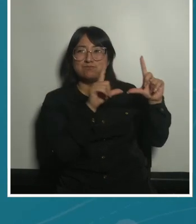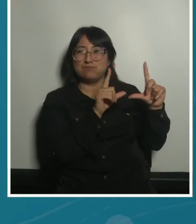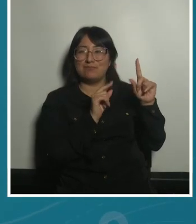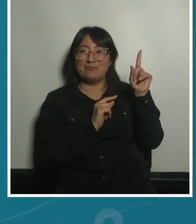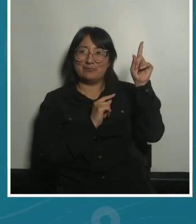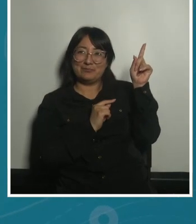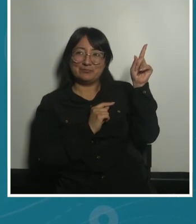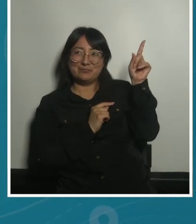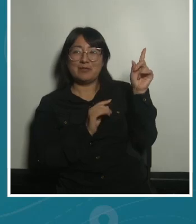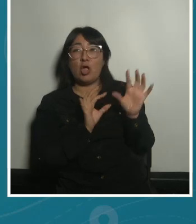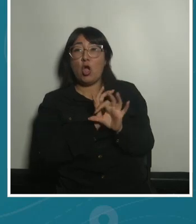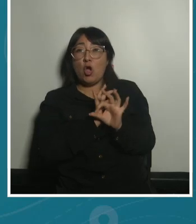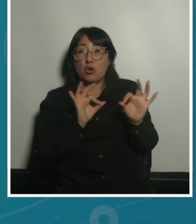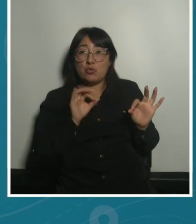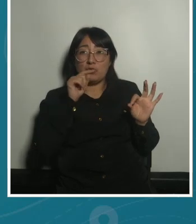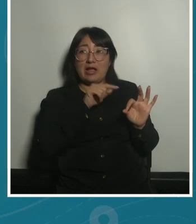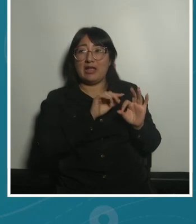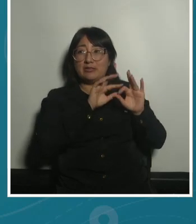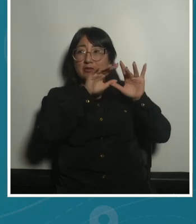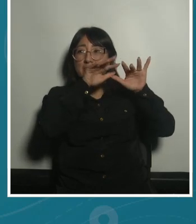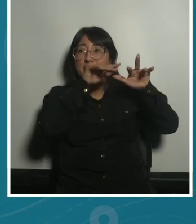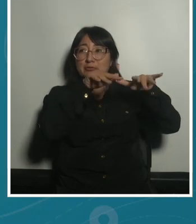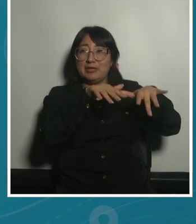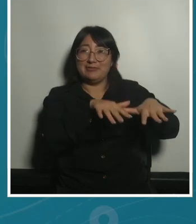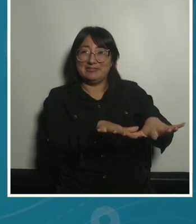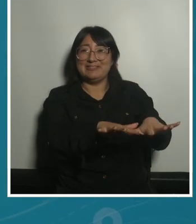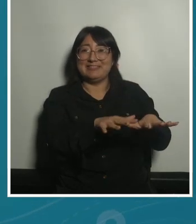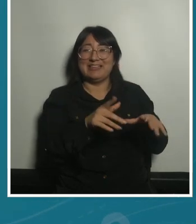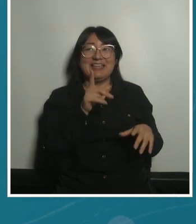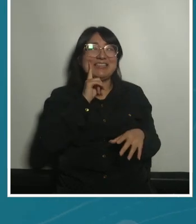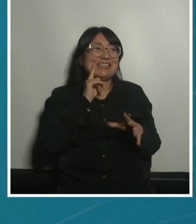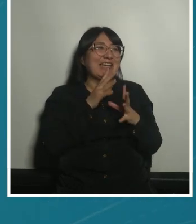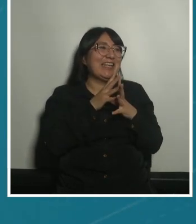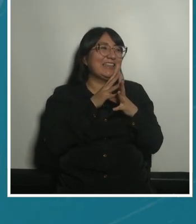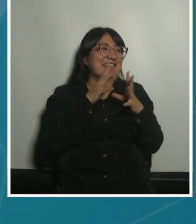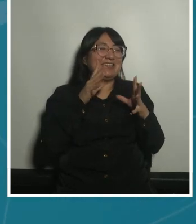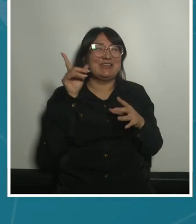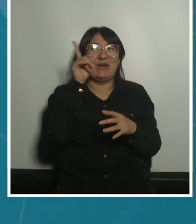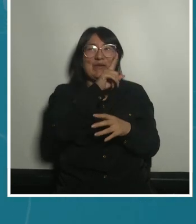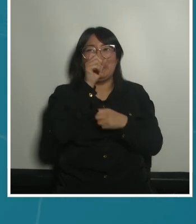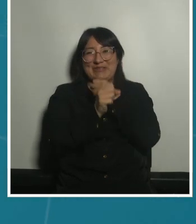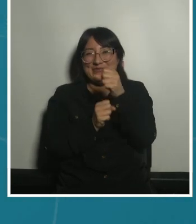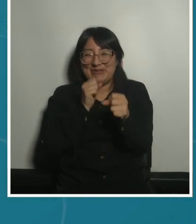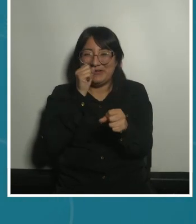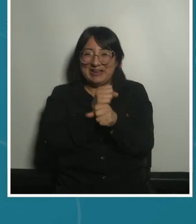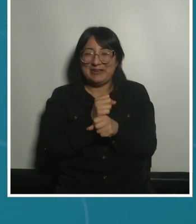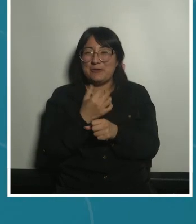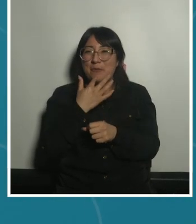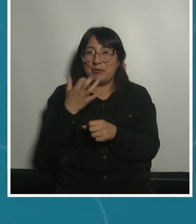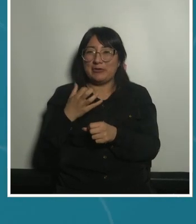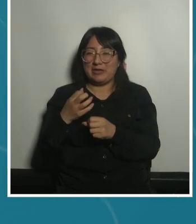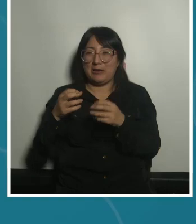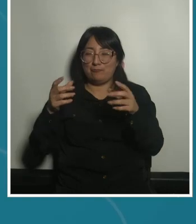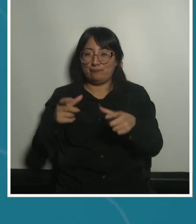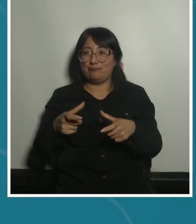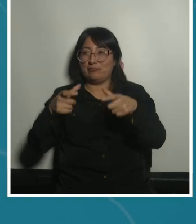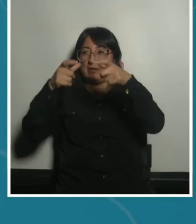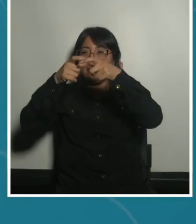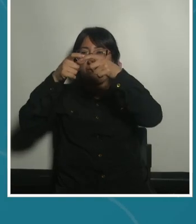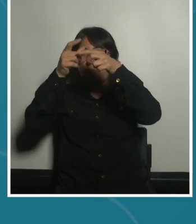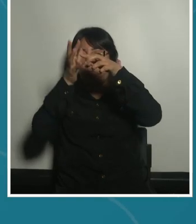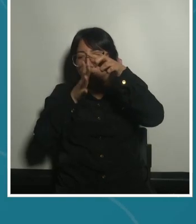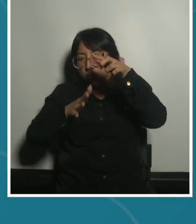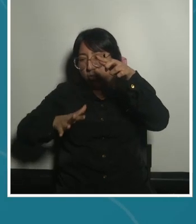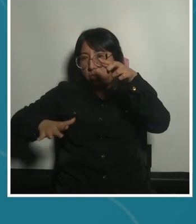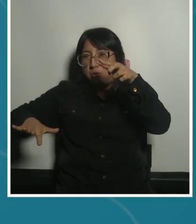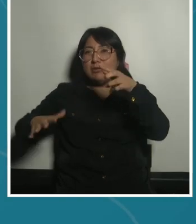nunca esta costa había tenido tanta atención como fue el último año a raíz de los socavones, ¿cierto?, de las dunas. ¿Y cómo